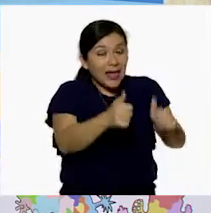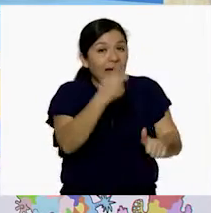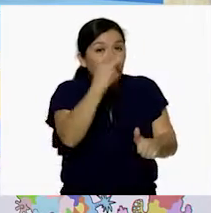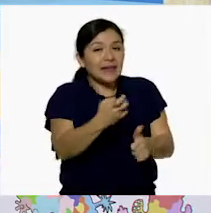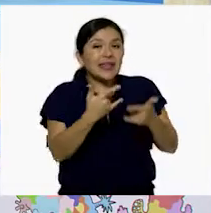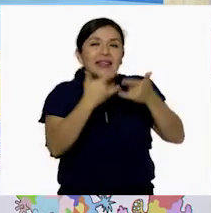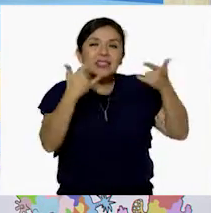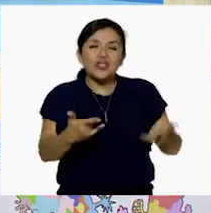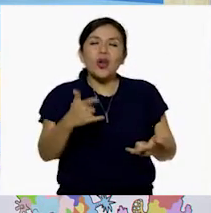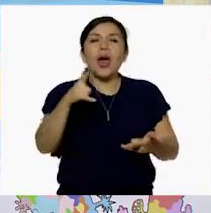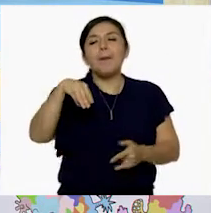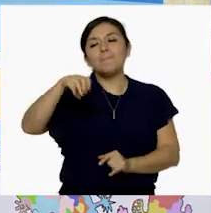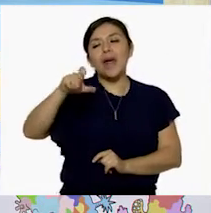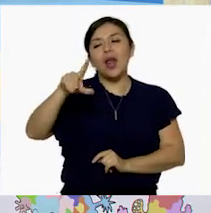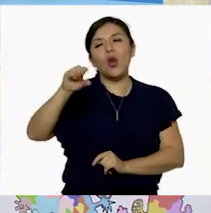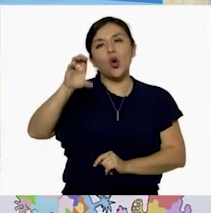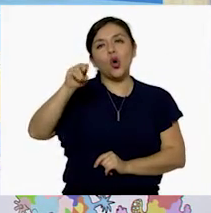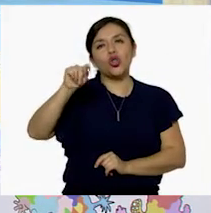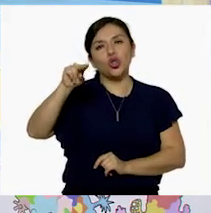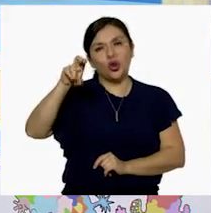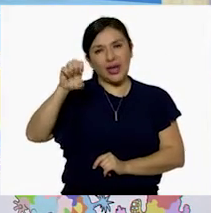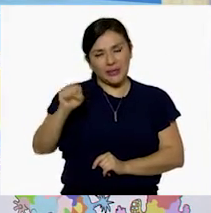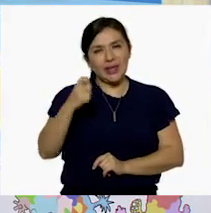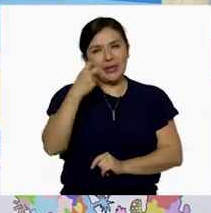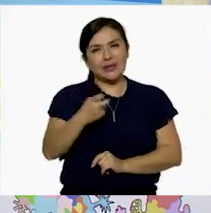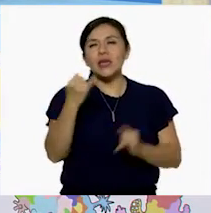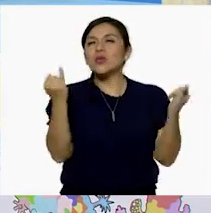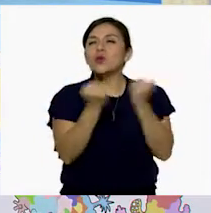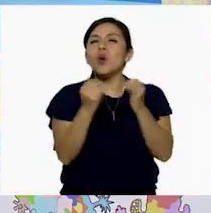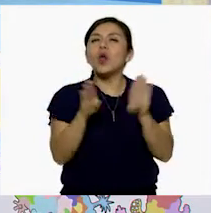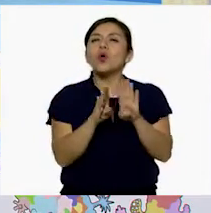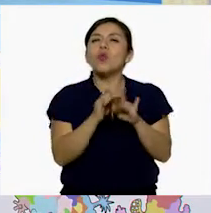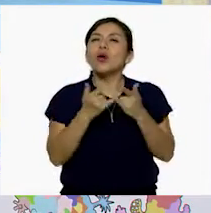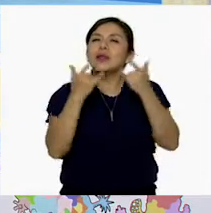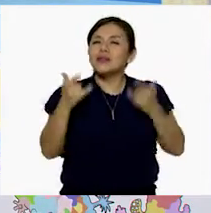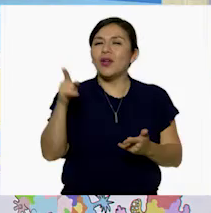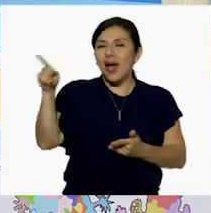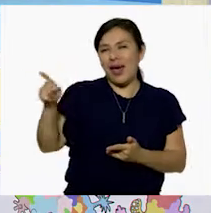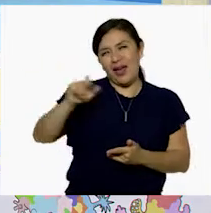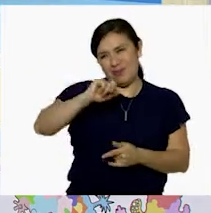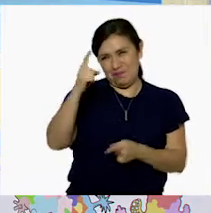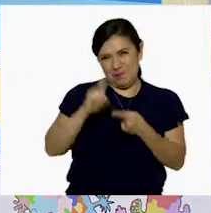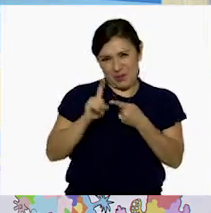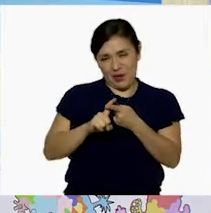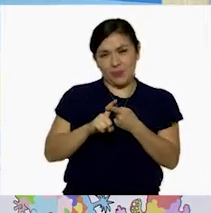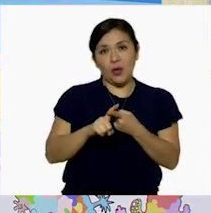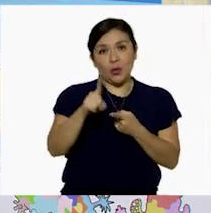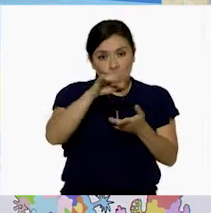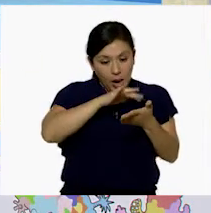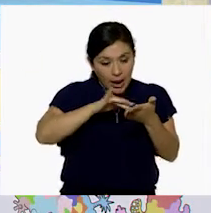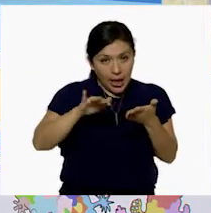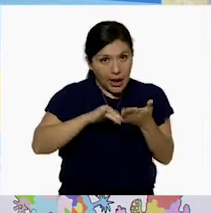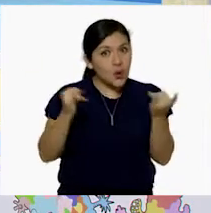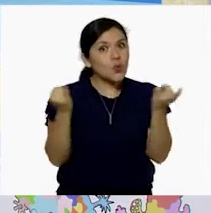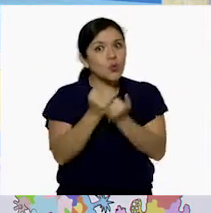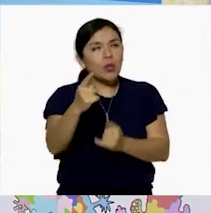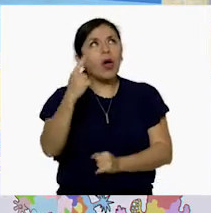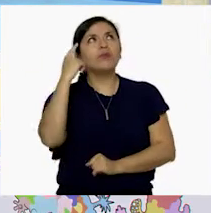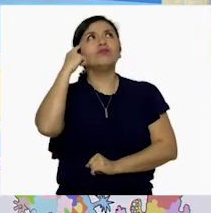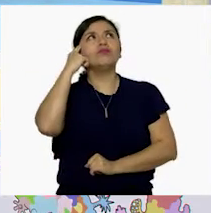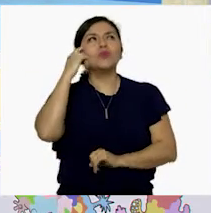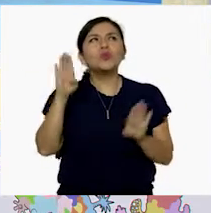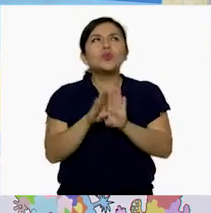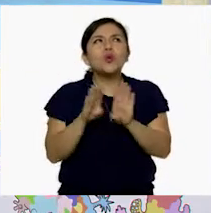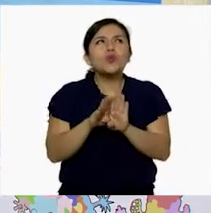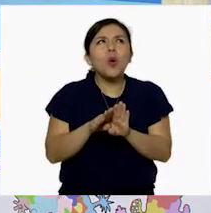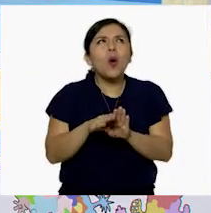Los melocotones de León Tolstoy, e igual que con el relato de Canetti, mientras leemos, estudiantes en casa, piensen